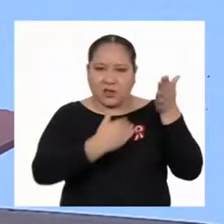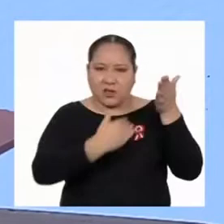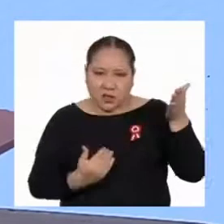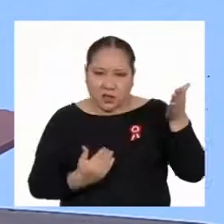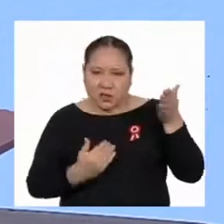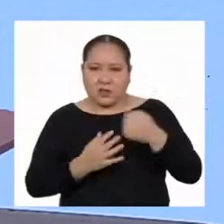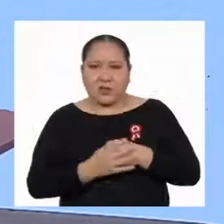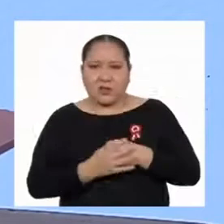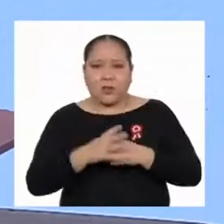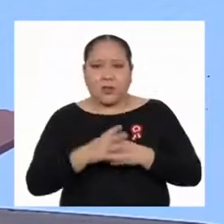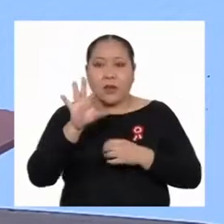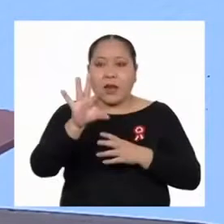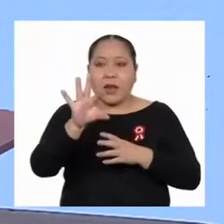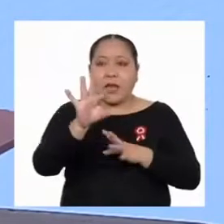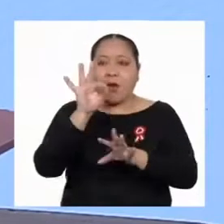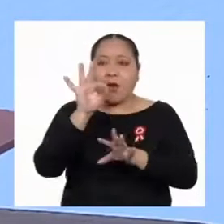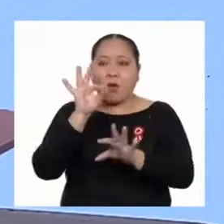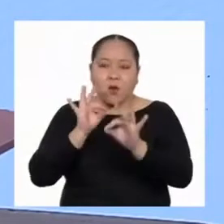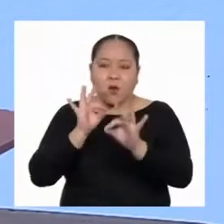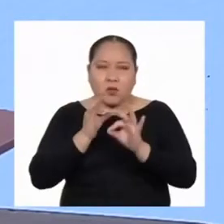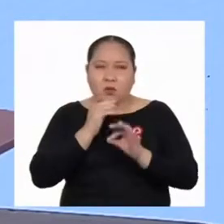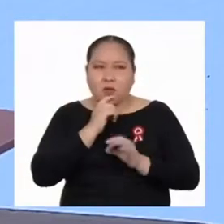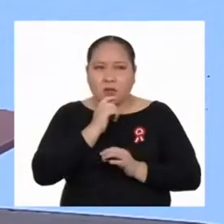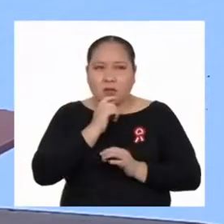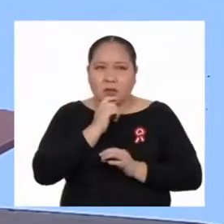para